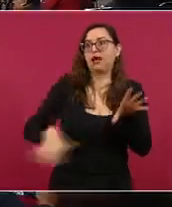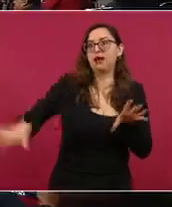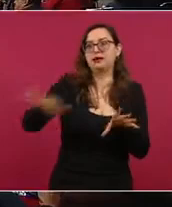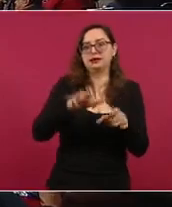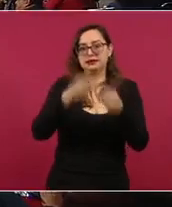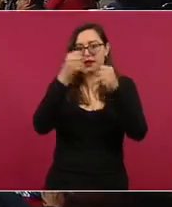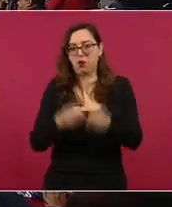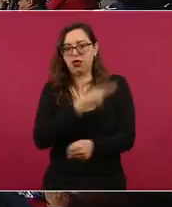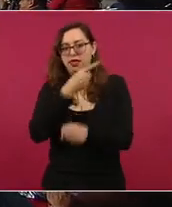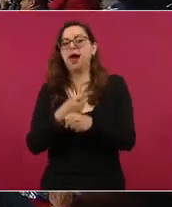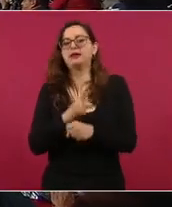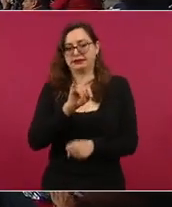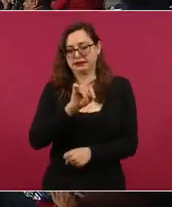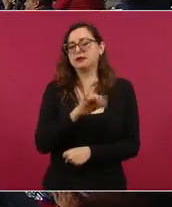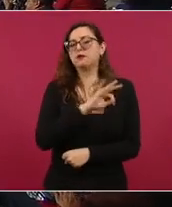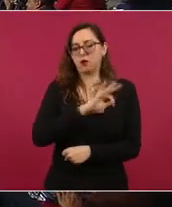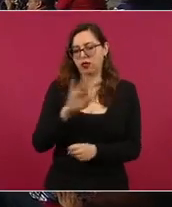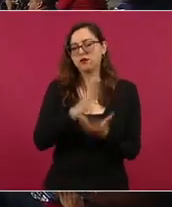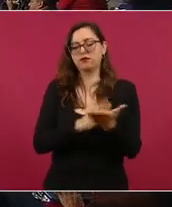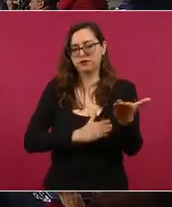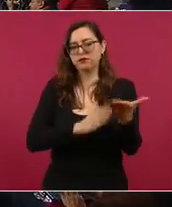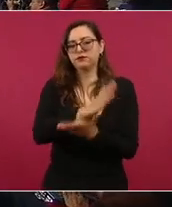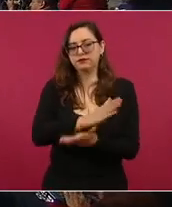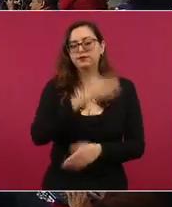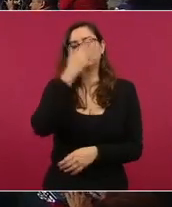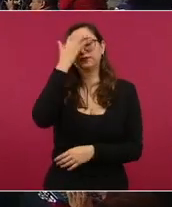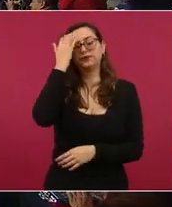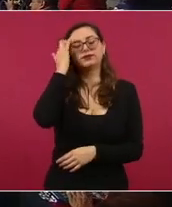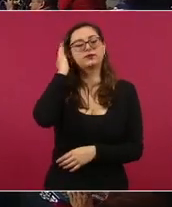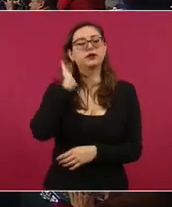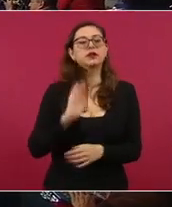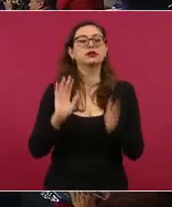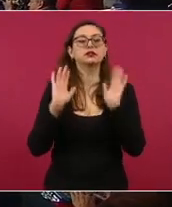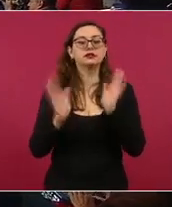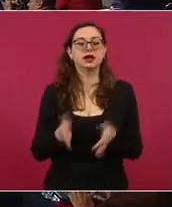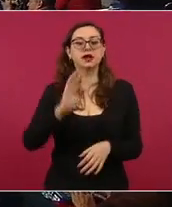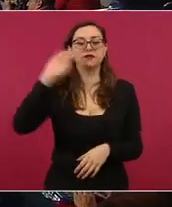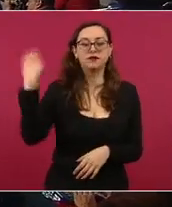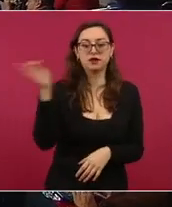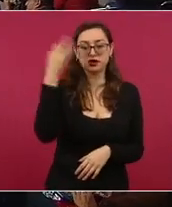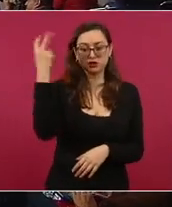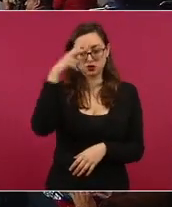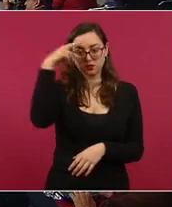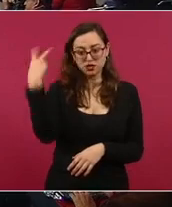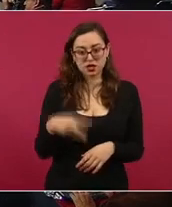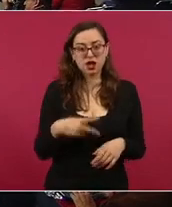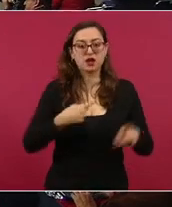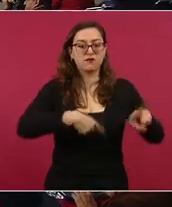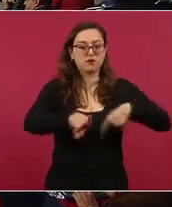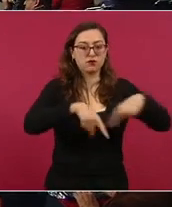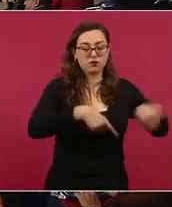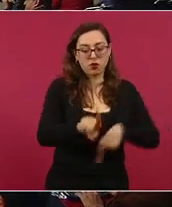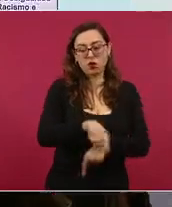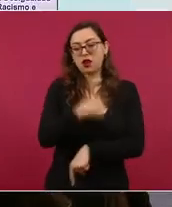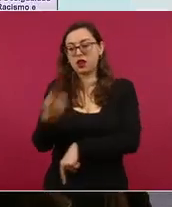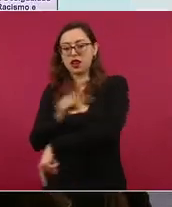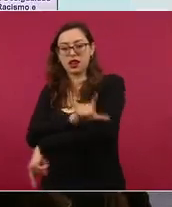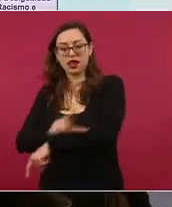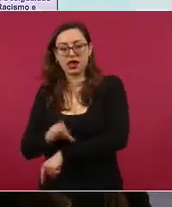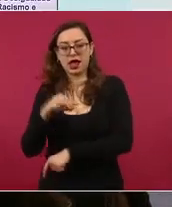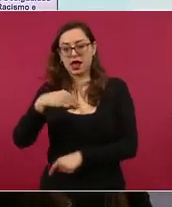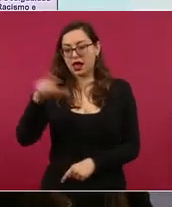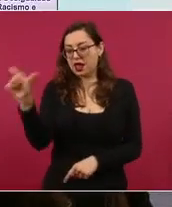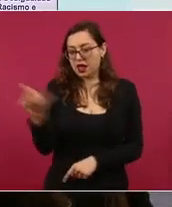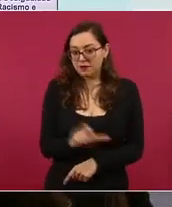tenido reuniones con la Federación Mexicana de Fútbol y la Liga MX, precisamente para establecer